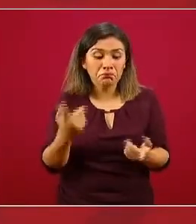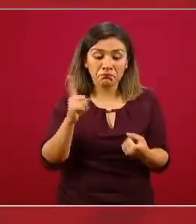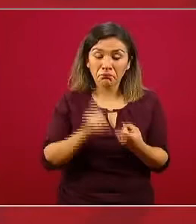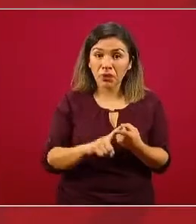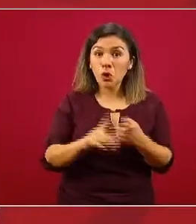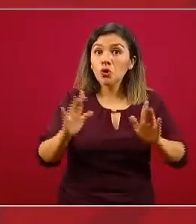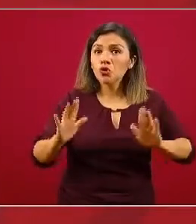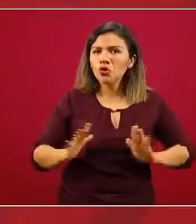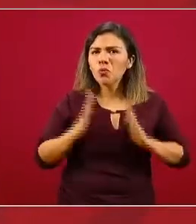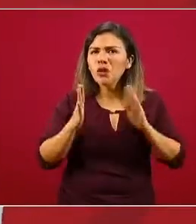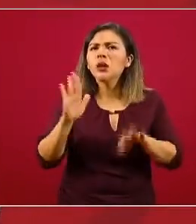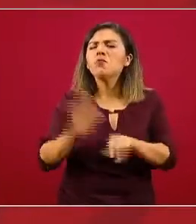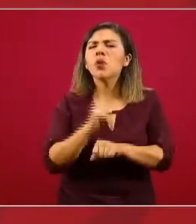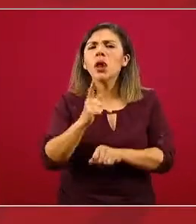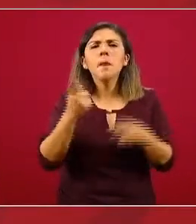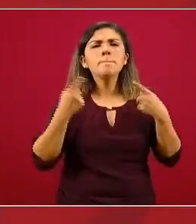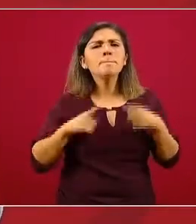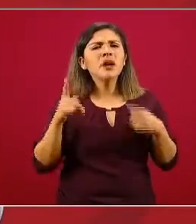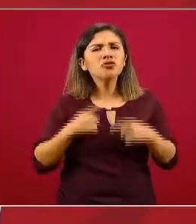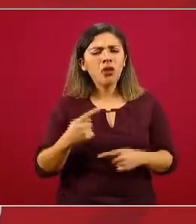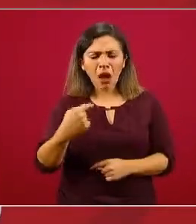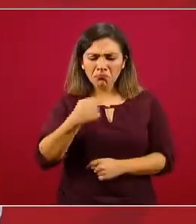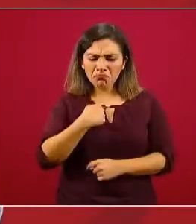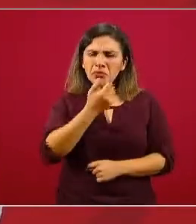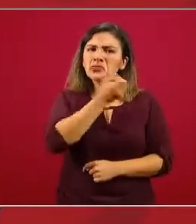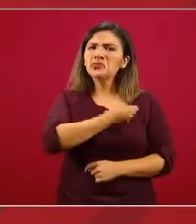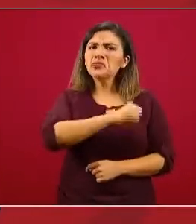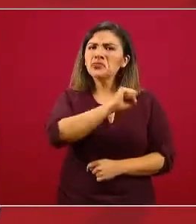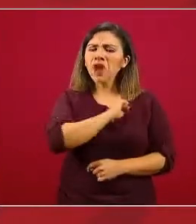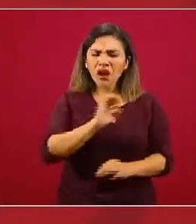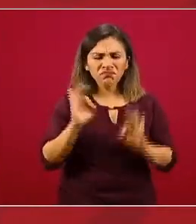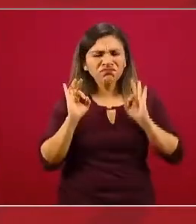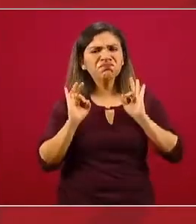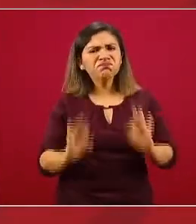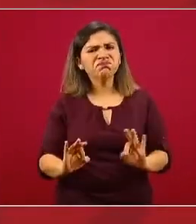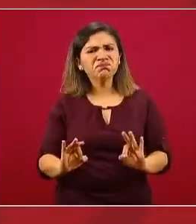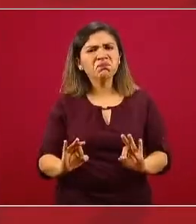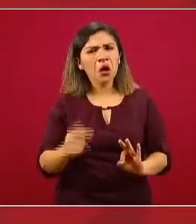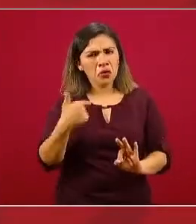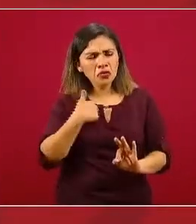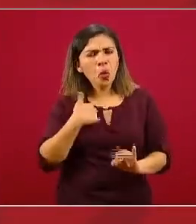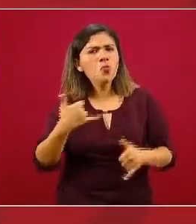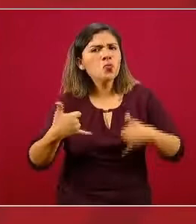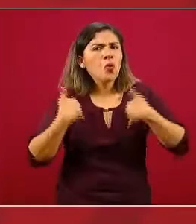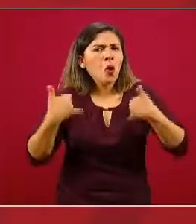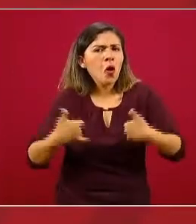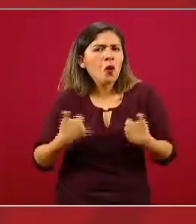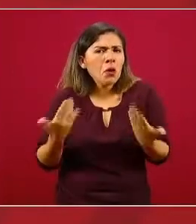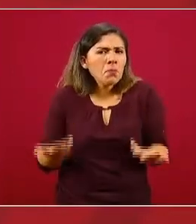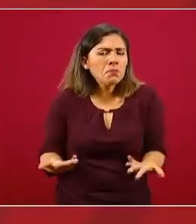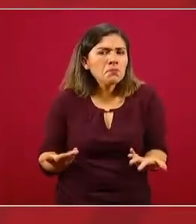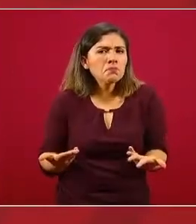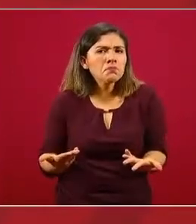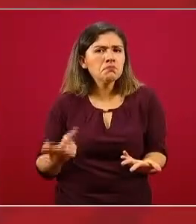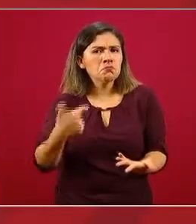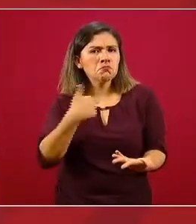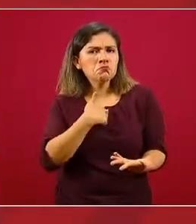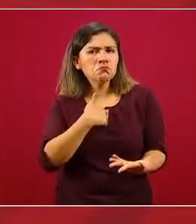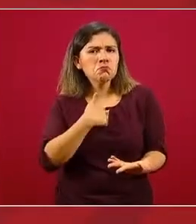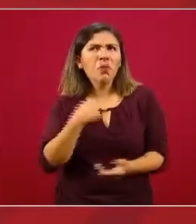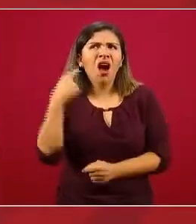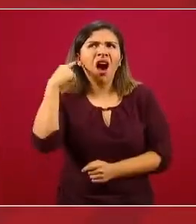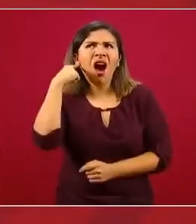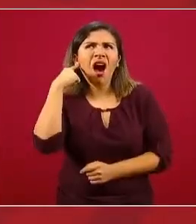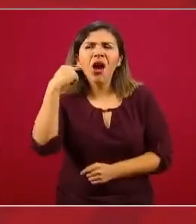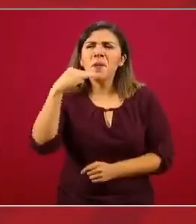sentido de una persona que se asume sana, que se asume razonablemente joven, y por lo tanto, al